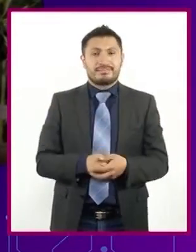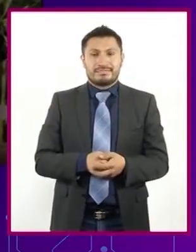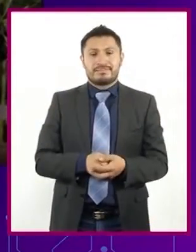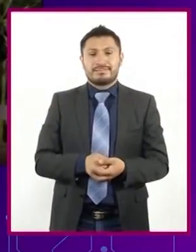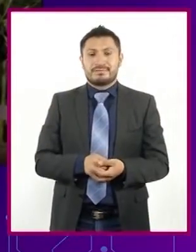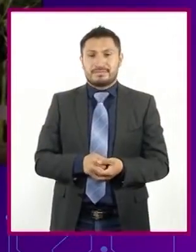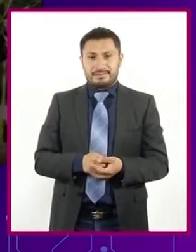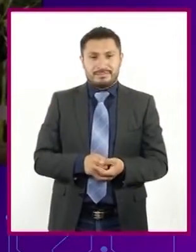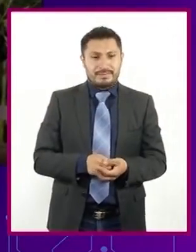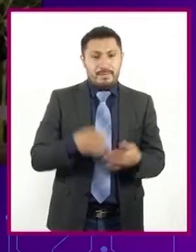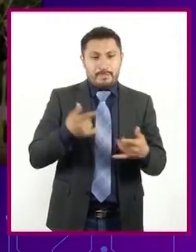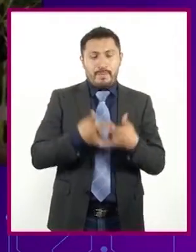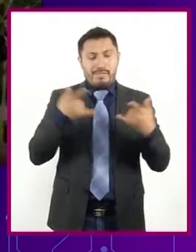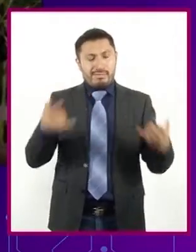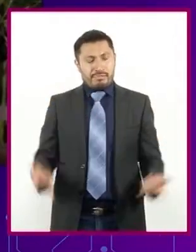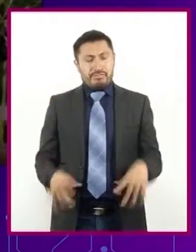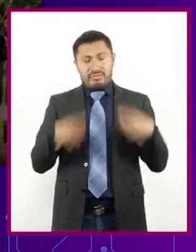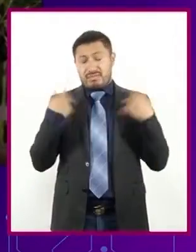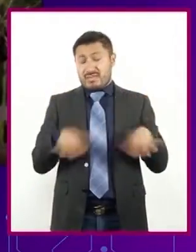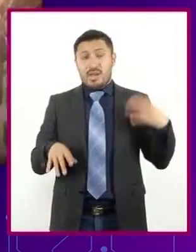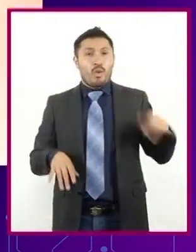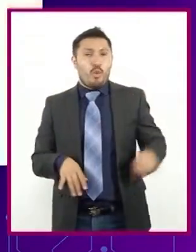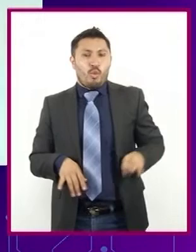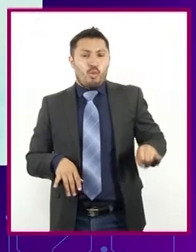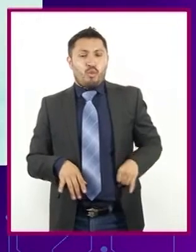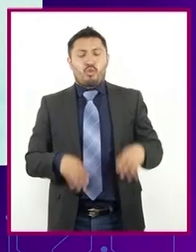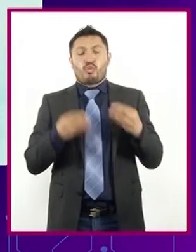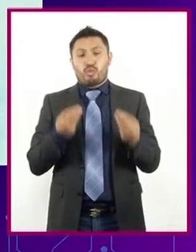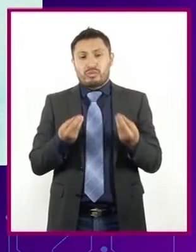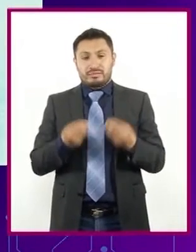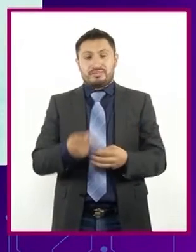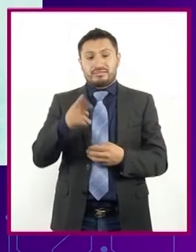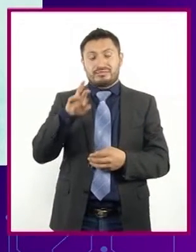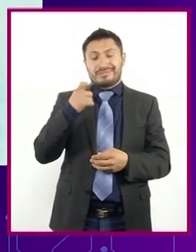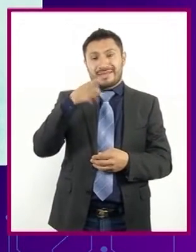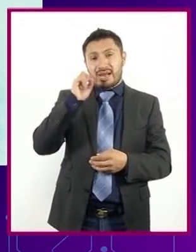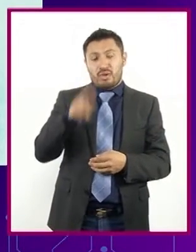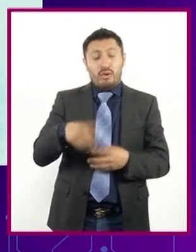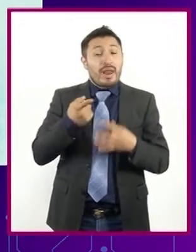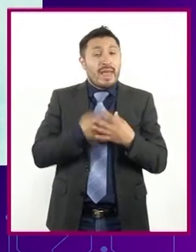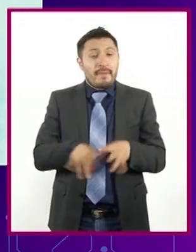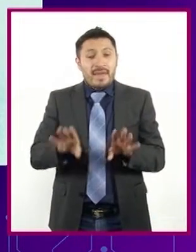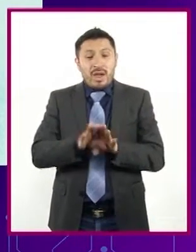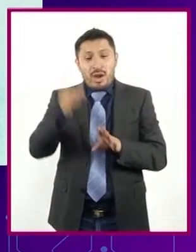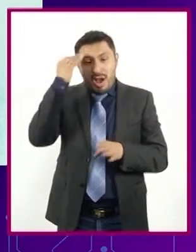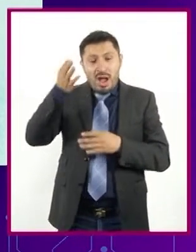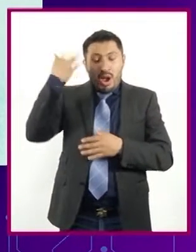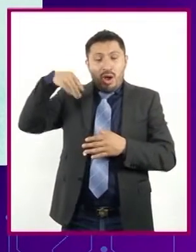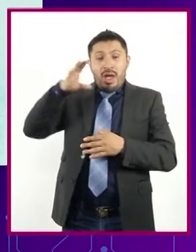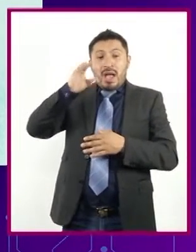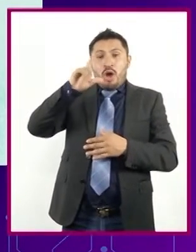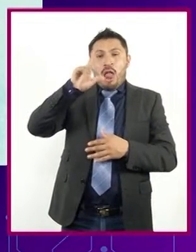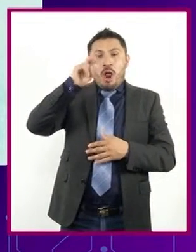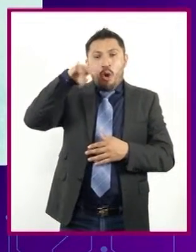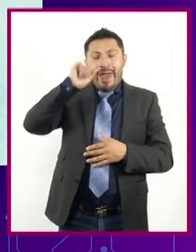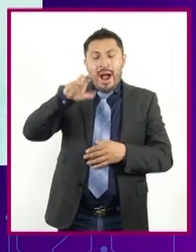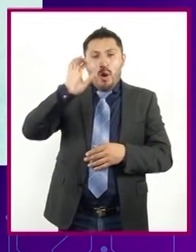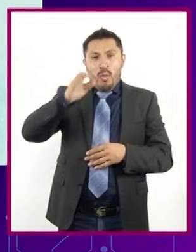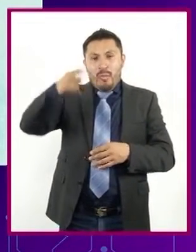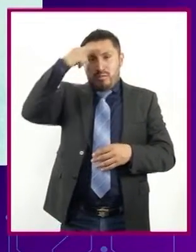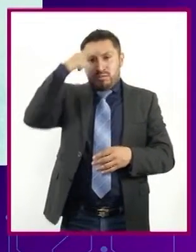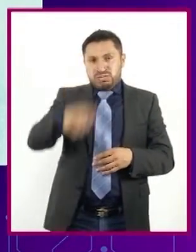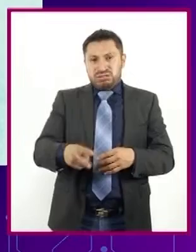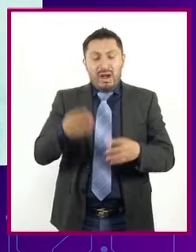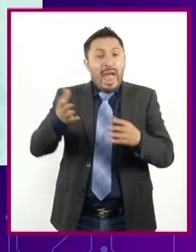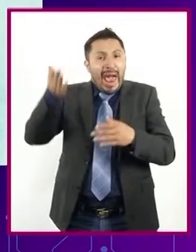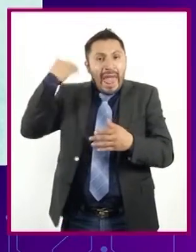Pues es una historia muy interesante. El pregón se originó en la época de la colonia, cuando México se llamaba